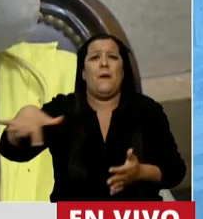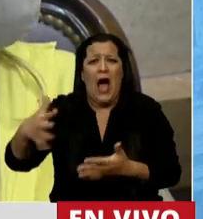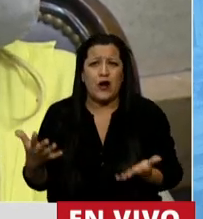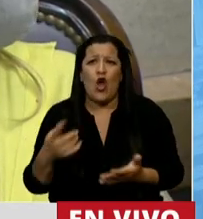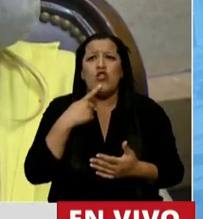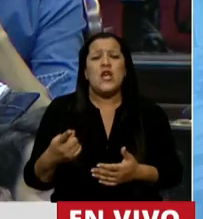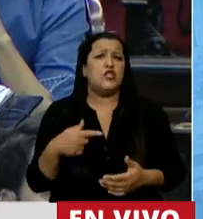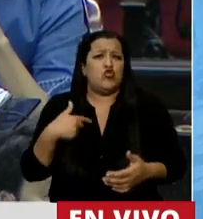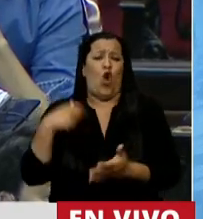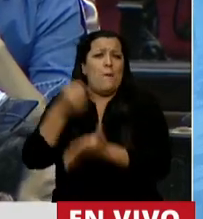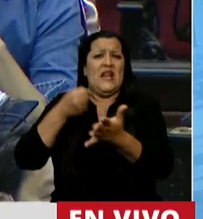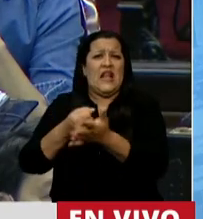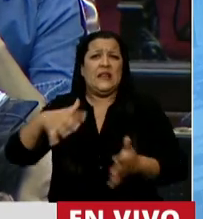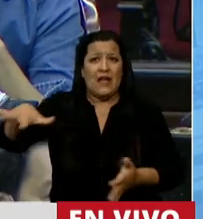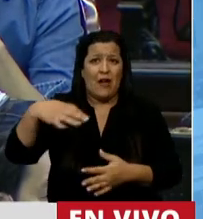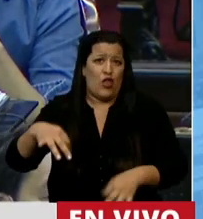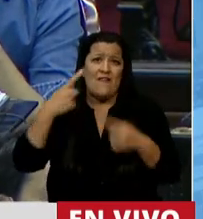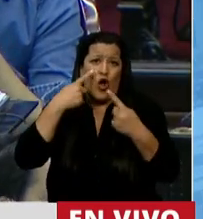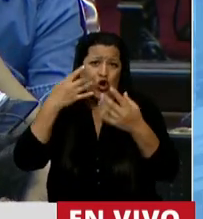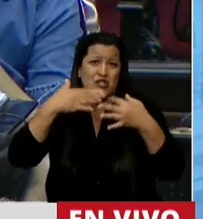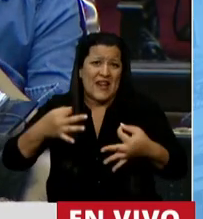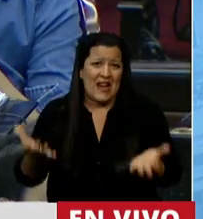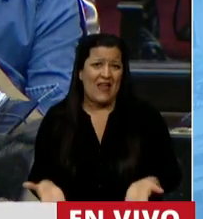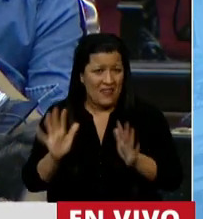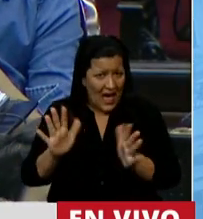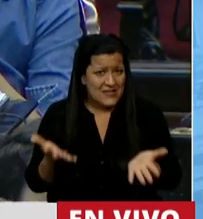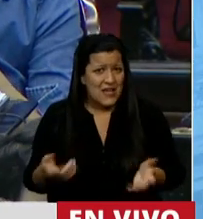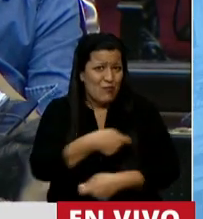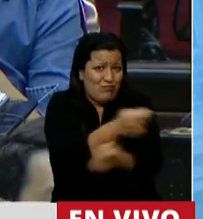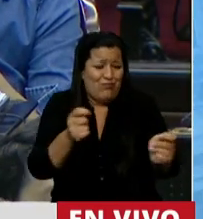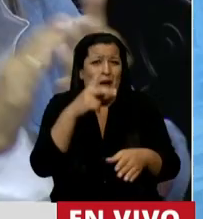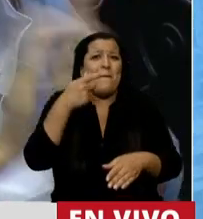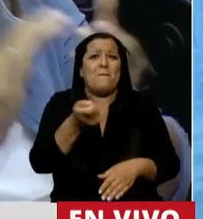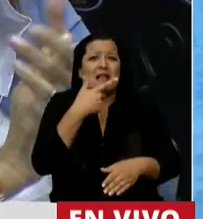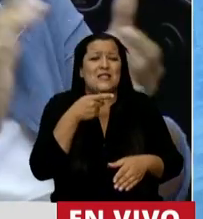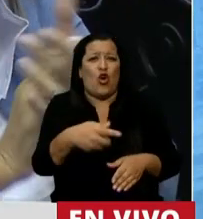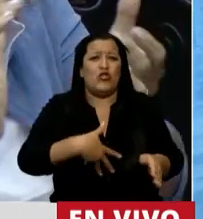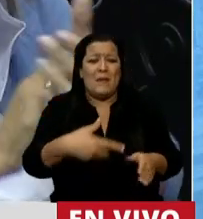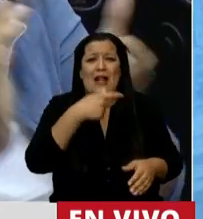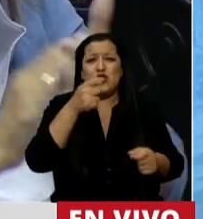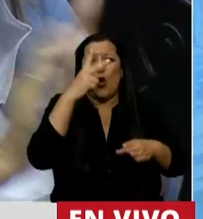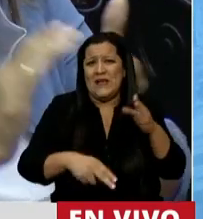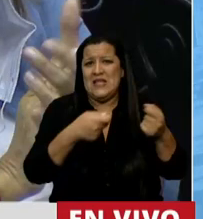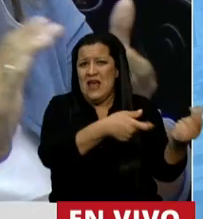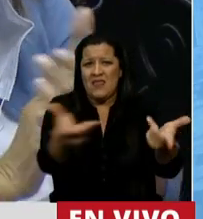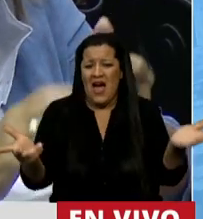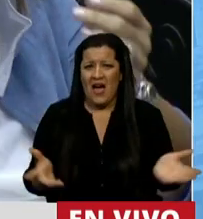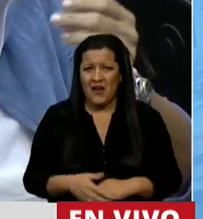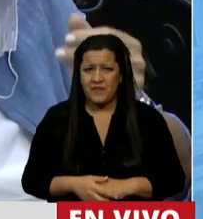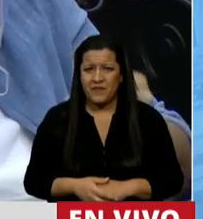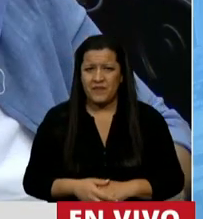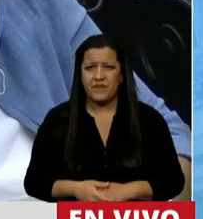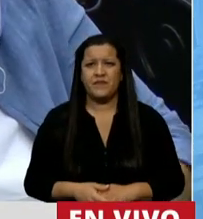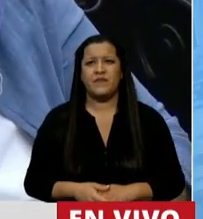si se dice militante, tiene que conocer la realidad. Vaya redondeando, diputada, por favor. Sí,